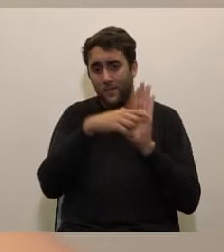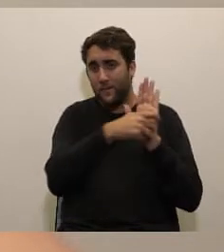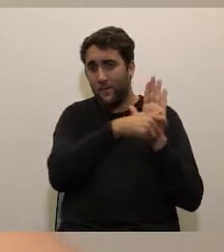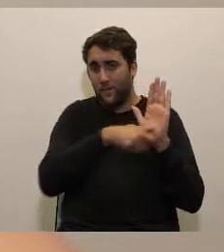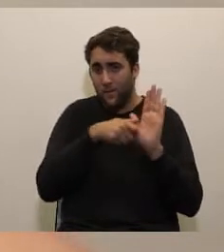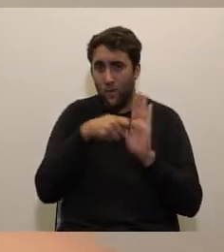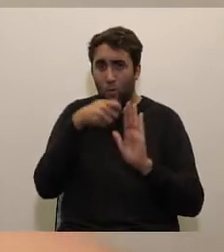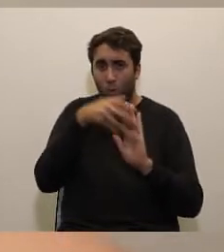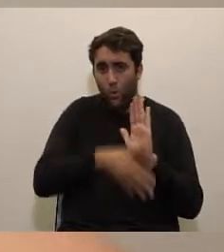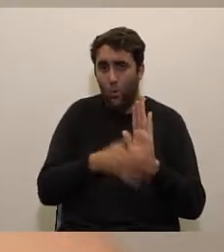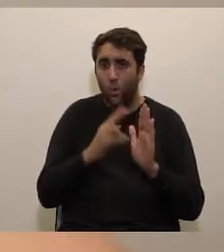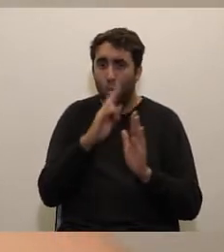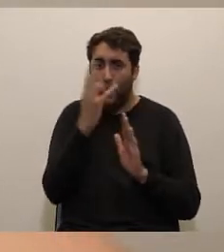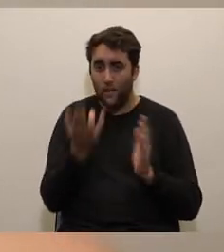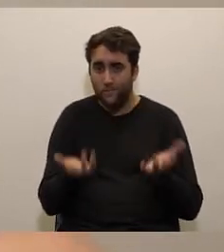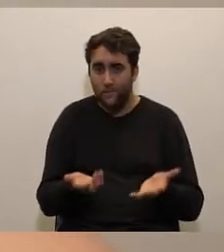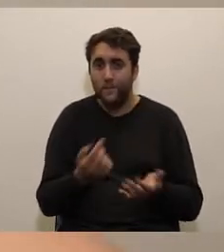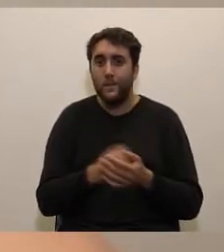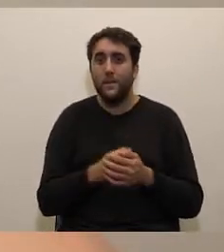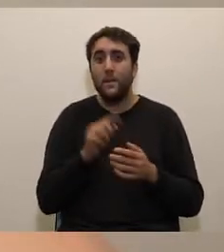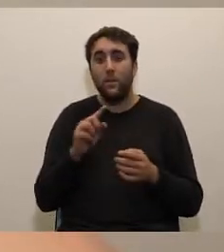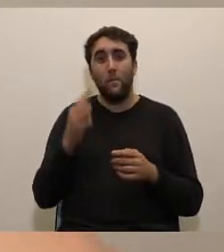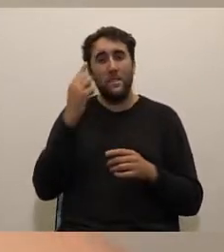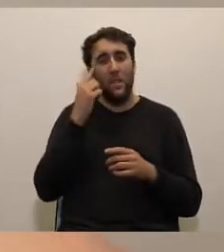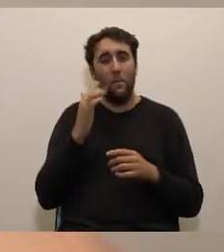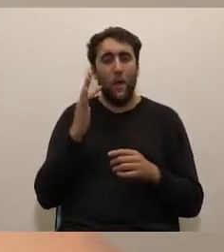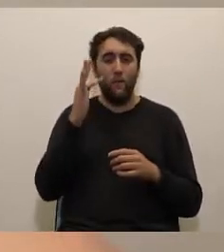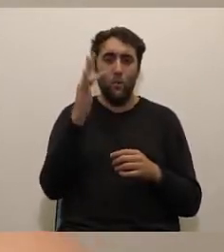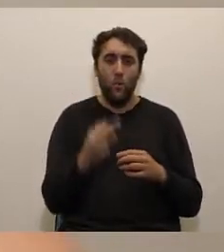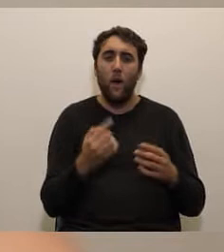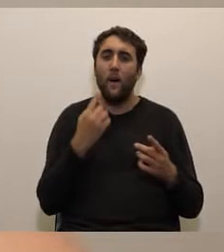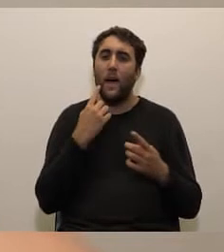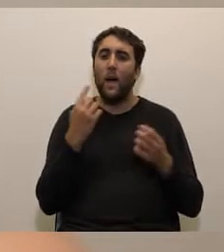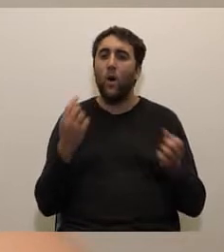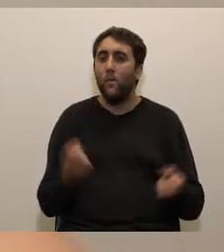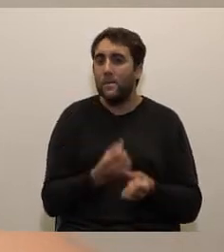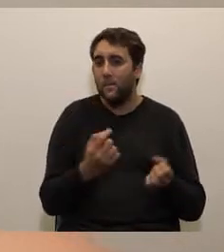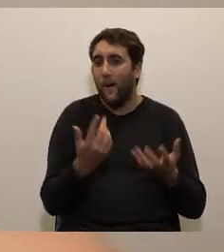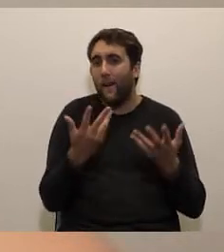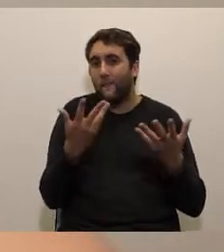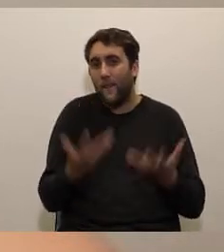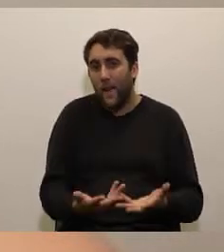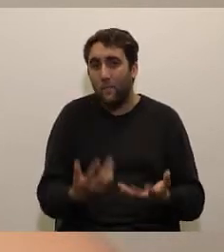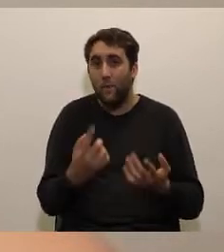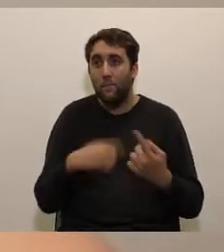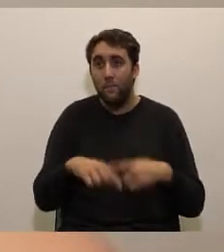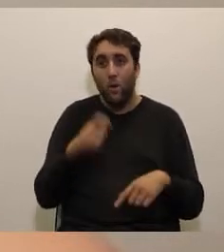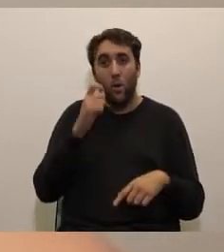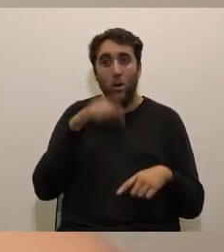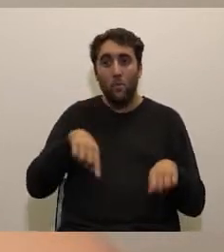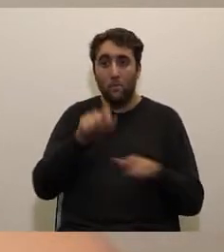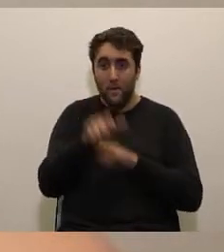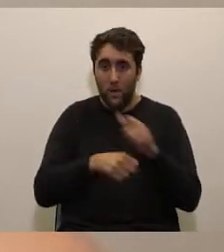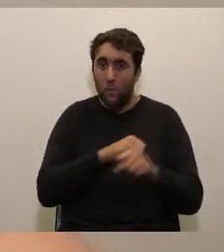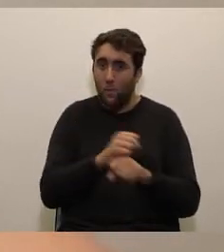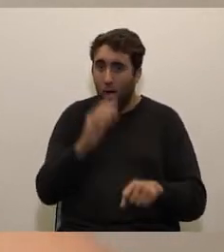zonas. Pero pensando así como a largo plazo en esto de, queremos que el conocimiento mejore,